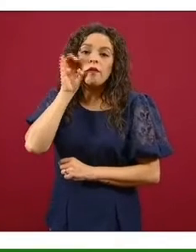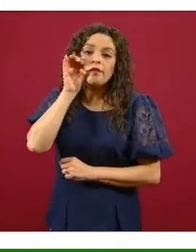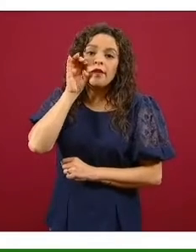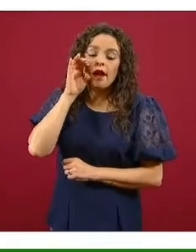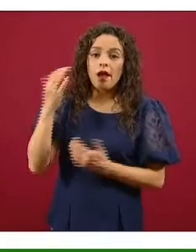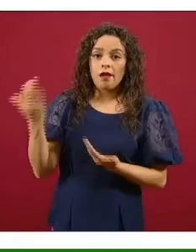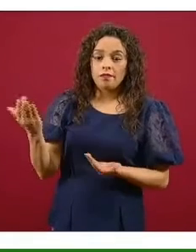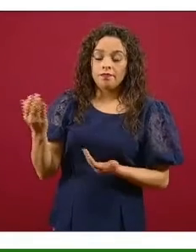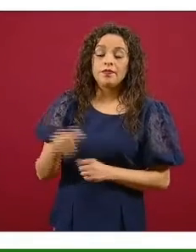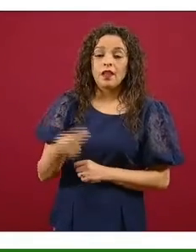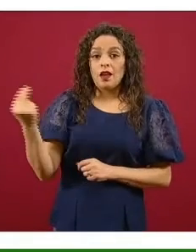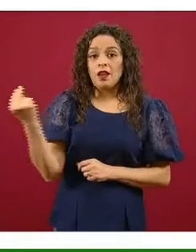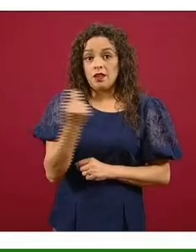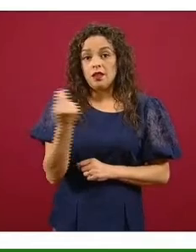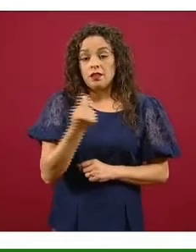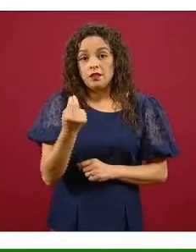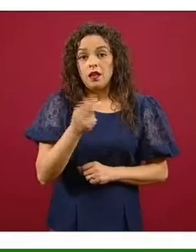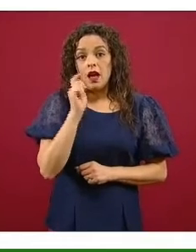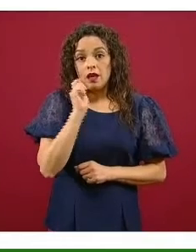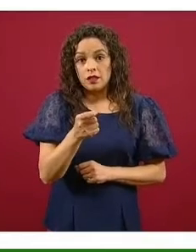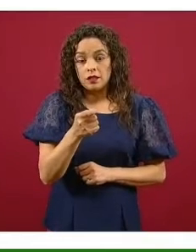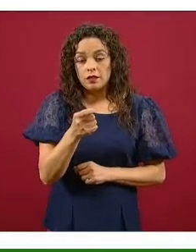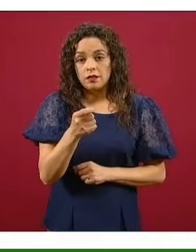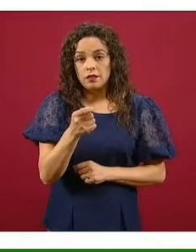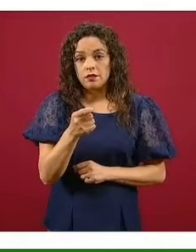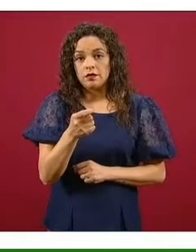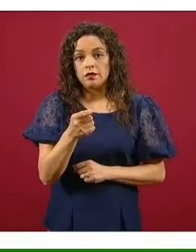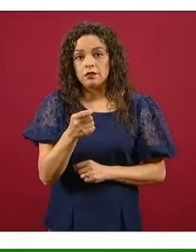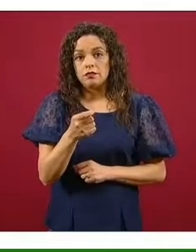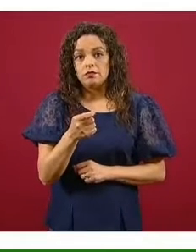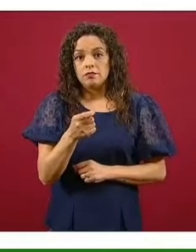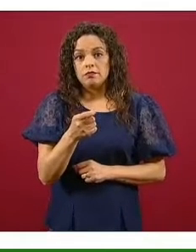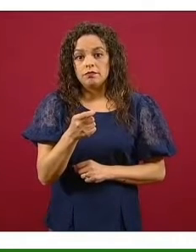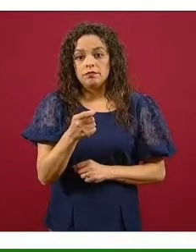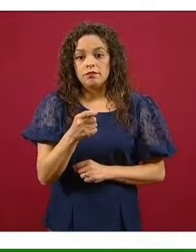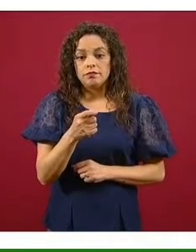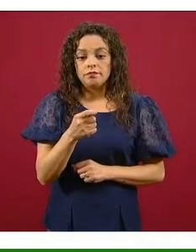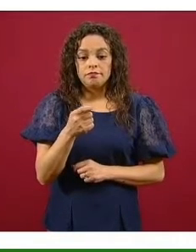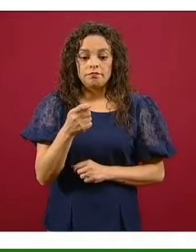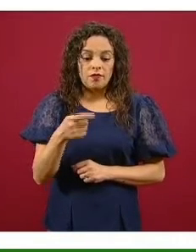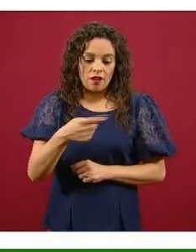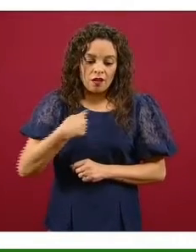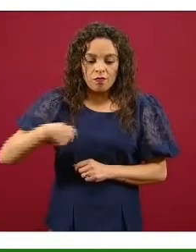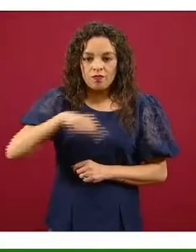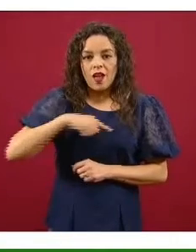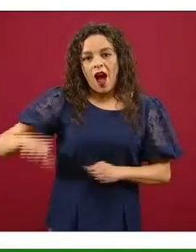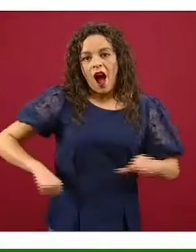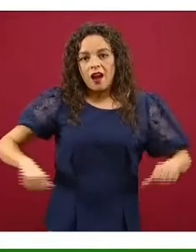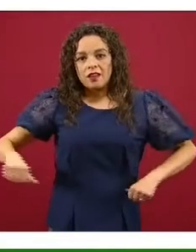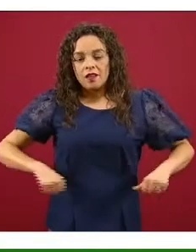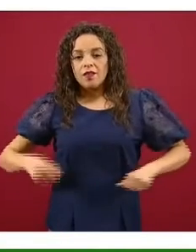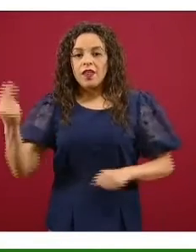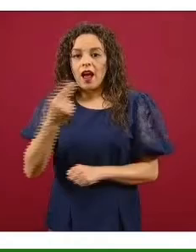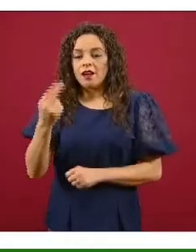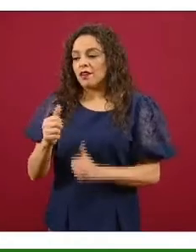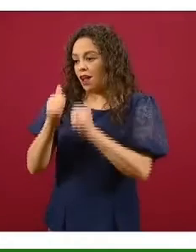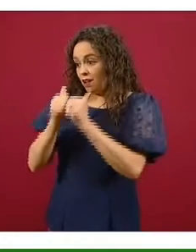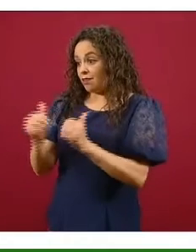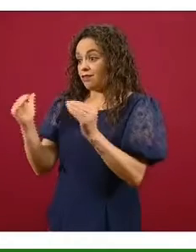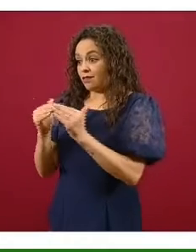pues necesitamos hacer algunos cambios en términos de nuestras acciones dentro de casa y